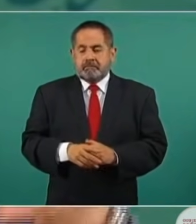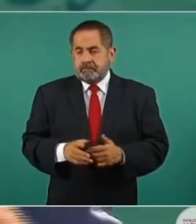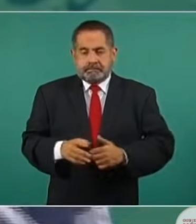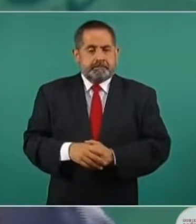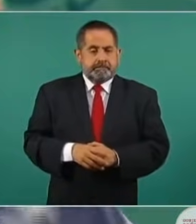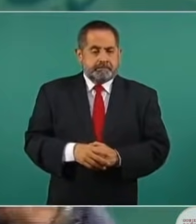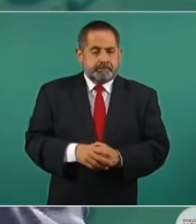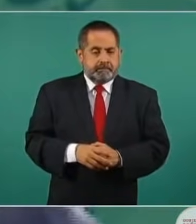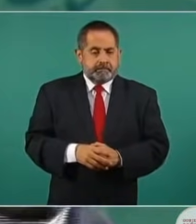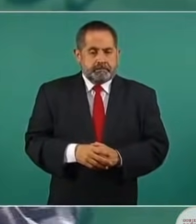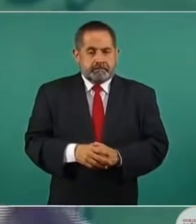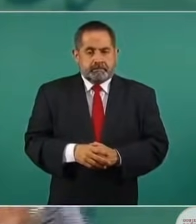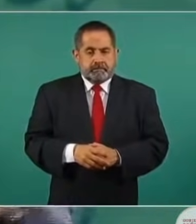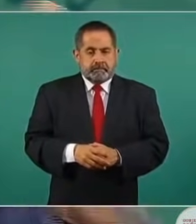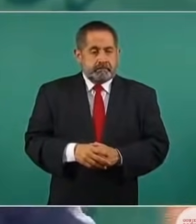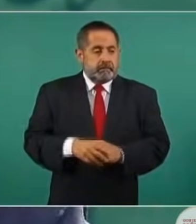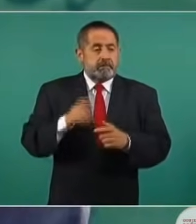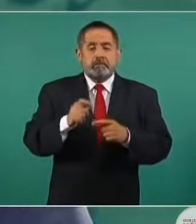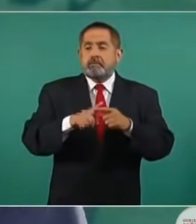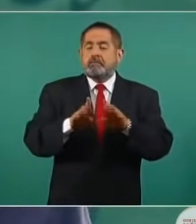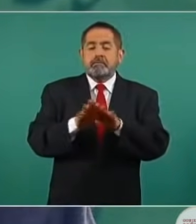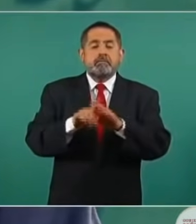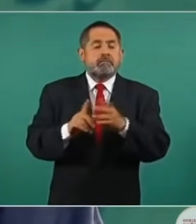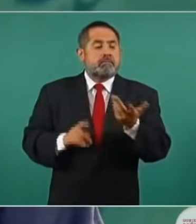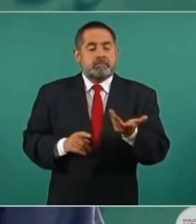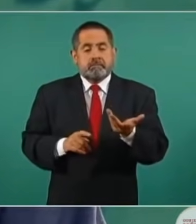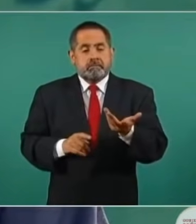No surgieron estos grupos